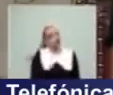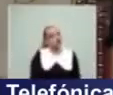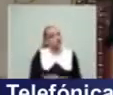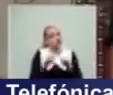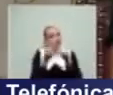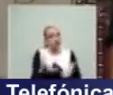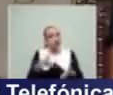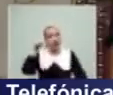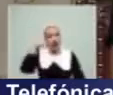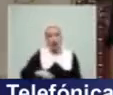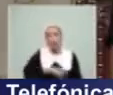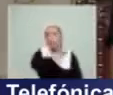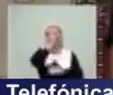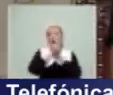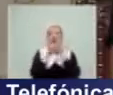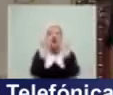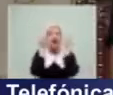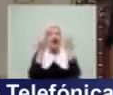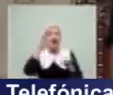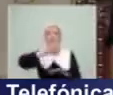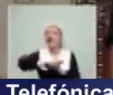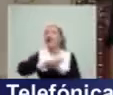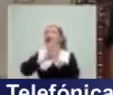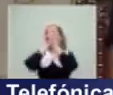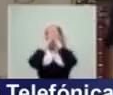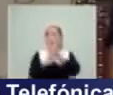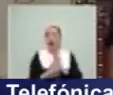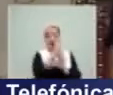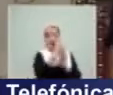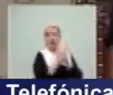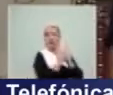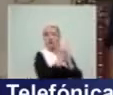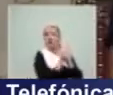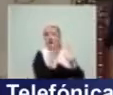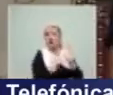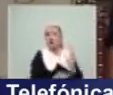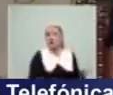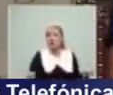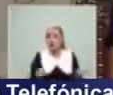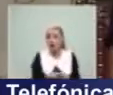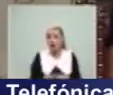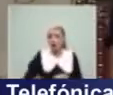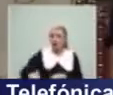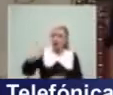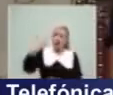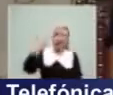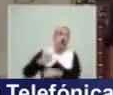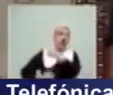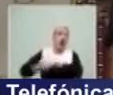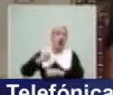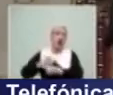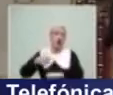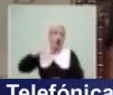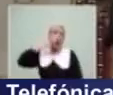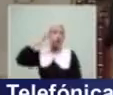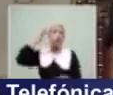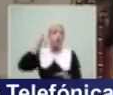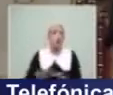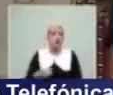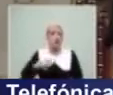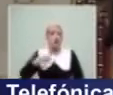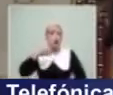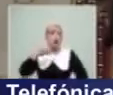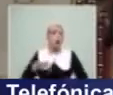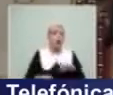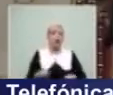y promovida desde arriba. Sí. Las redes clientelares de poder, de corrupción que había dentro y fuera